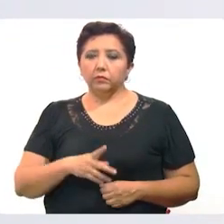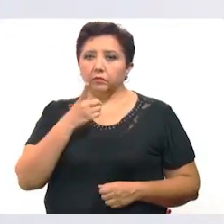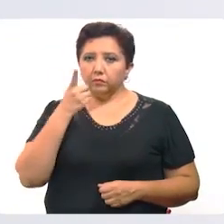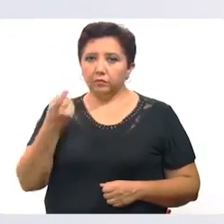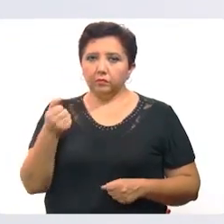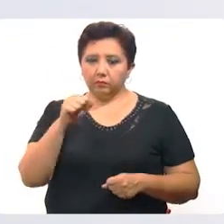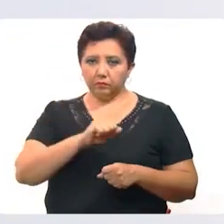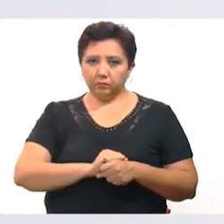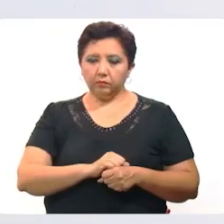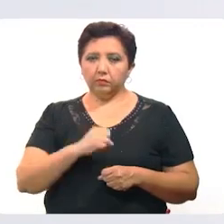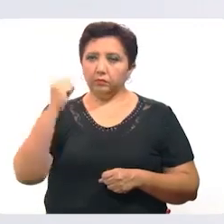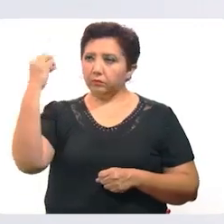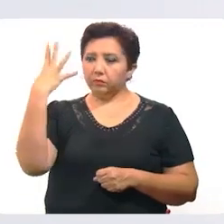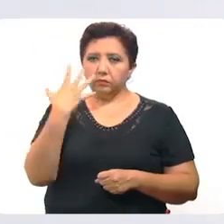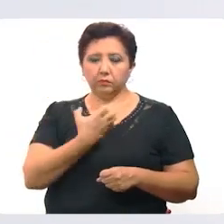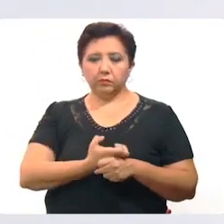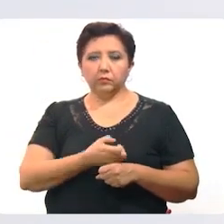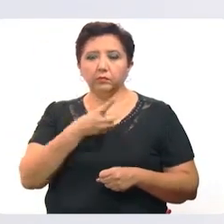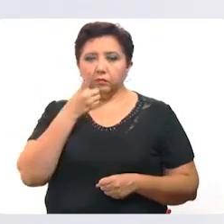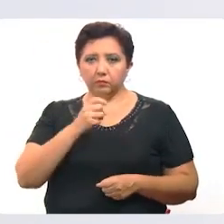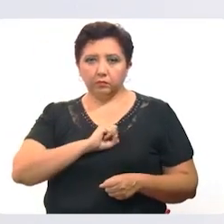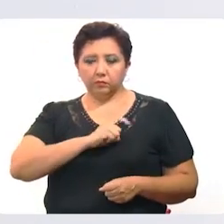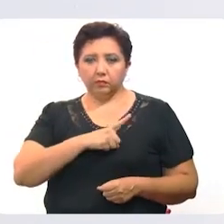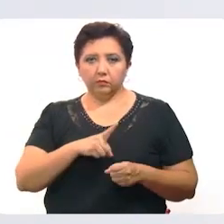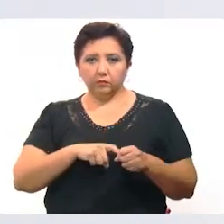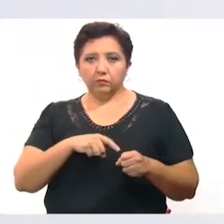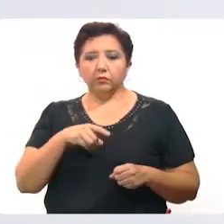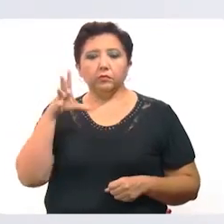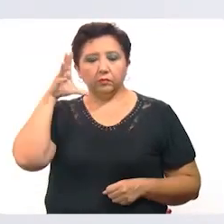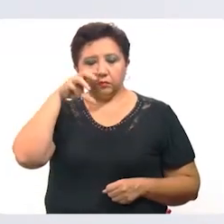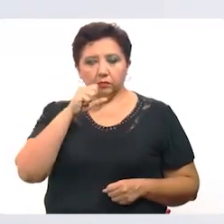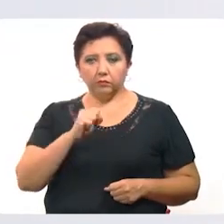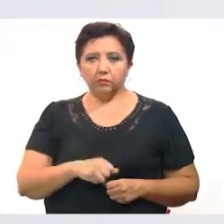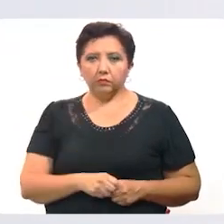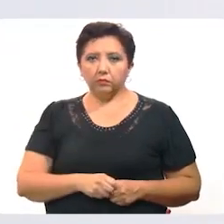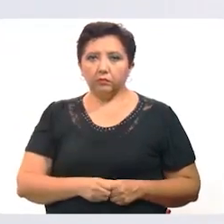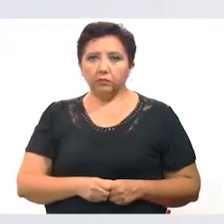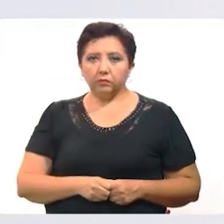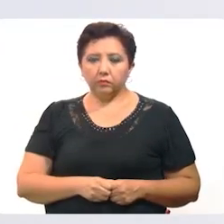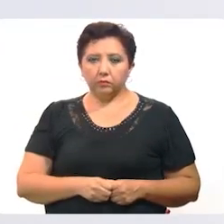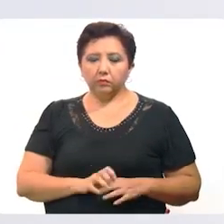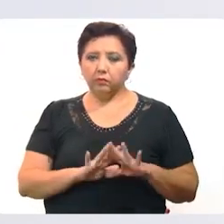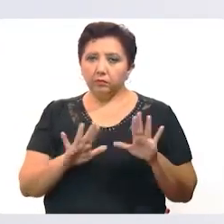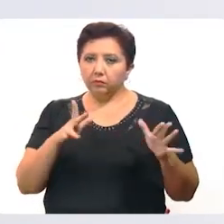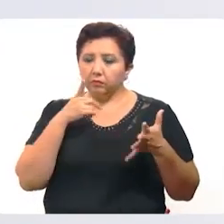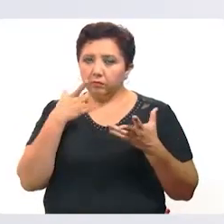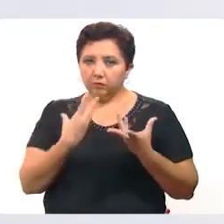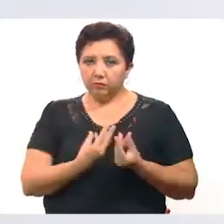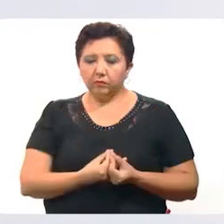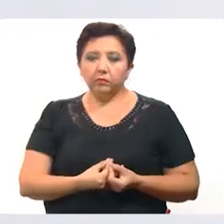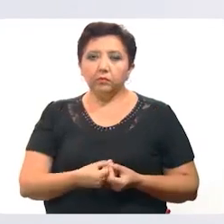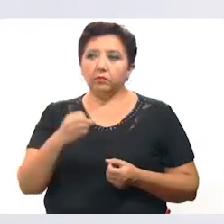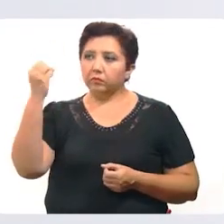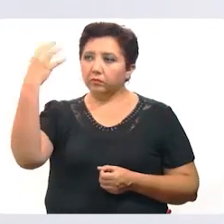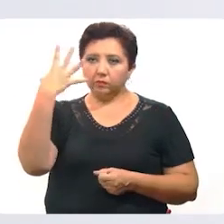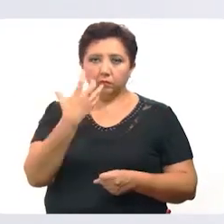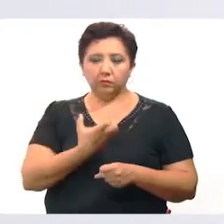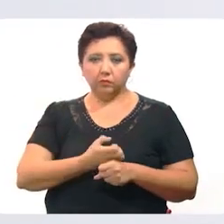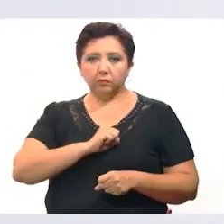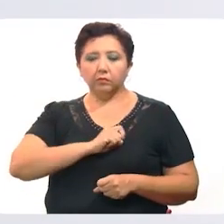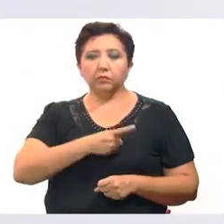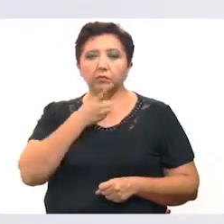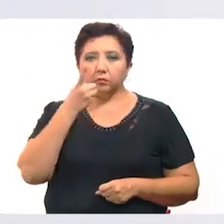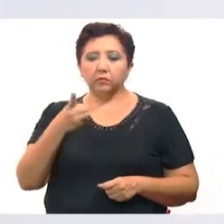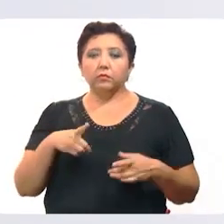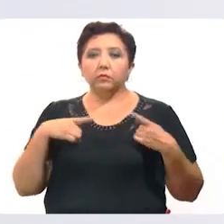Los indicadores semanales de nuestro semáforo estatal de salud marcan color naranja. Como hemos informado, el semáforo estatal de salud